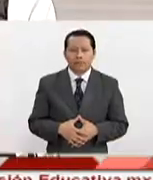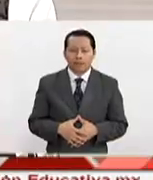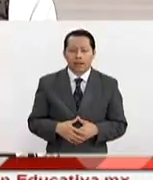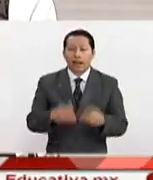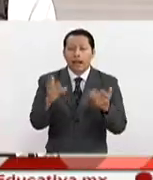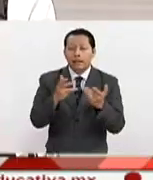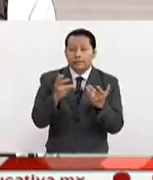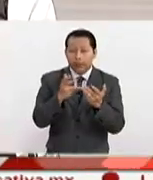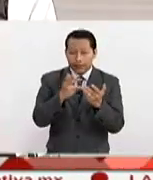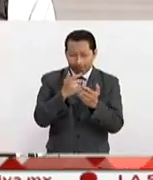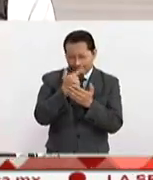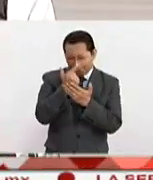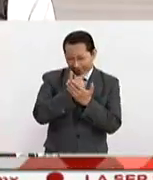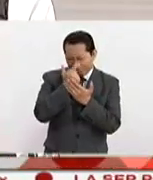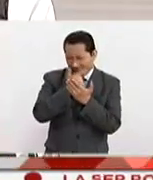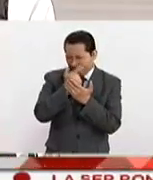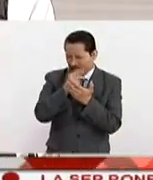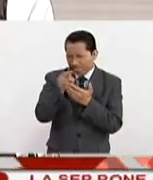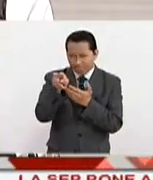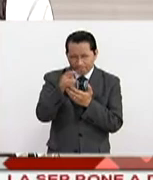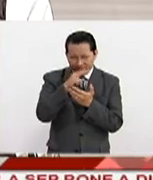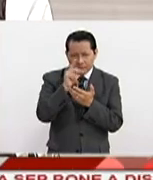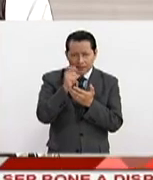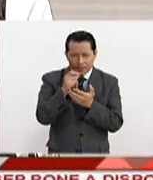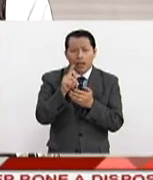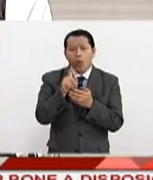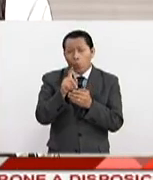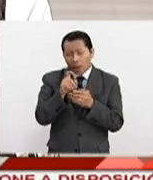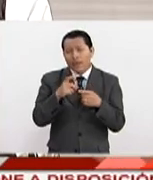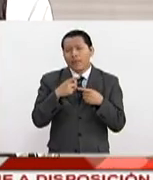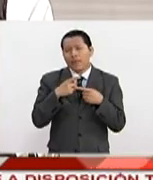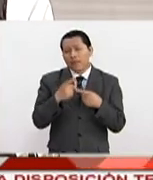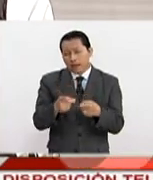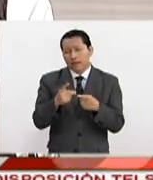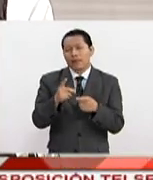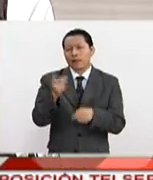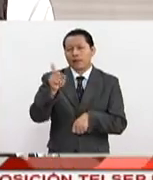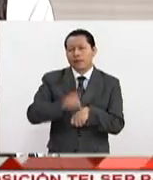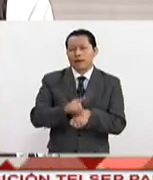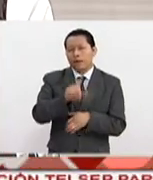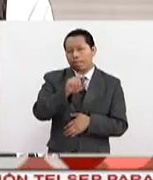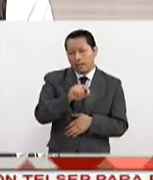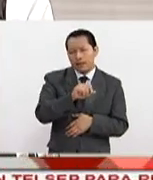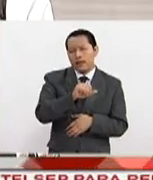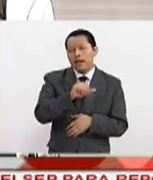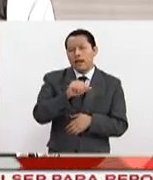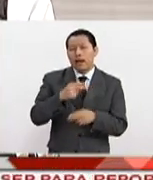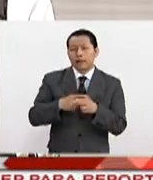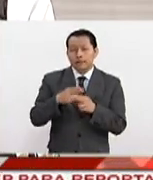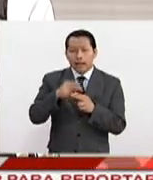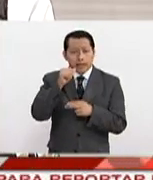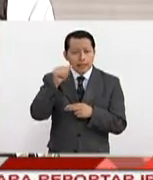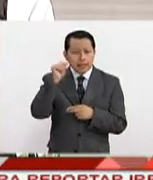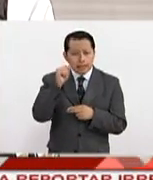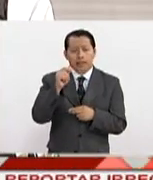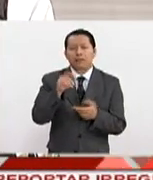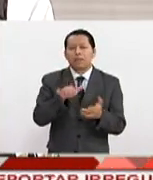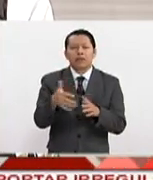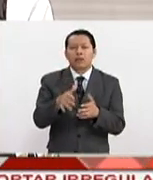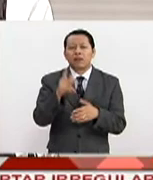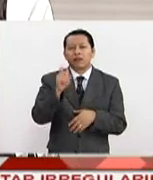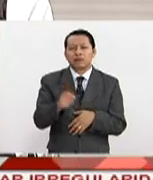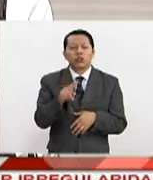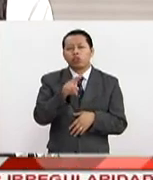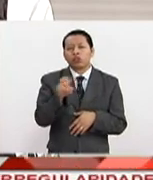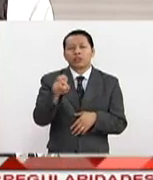Hicimos la contabilidad del agua que se ha entregado desde el día 20 hasta el día de ayer. Estamos hablando de la entrega